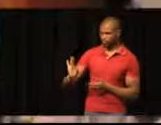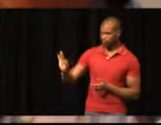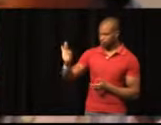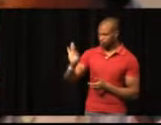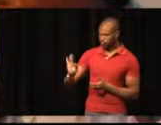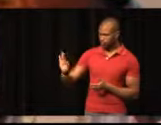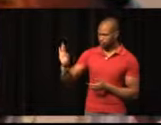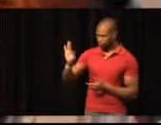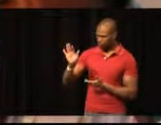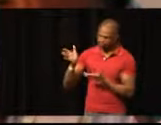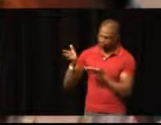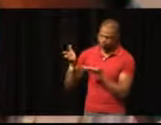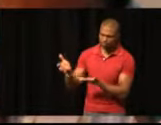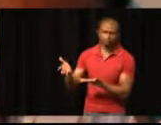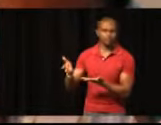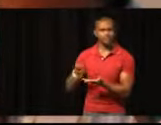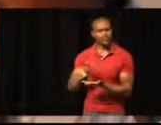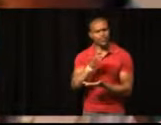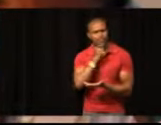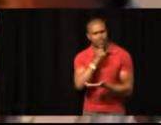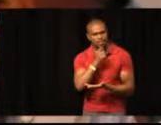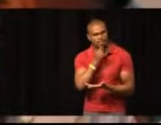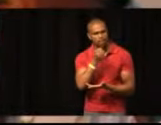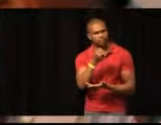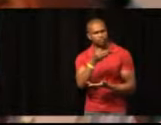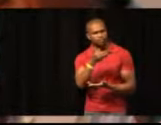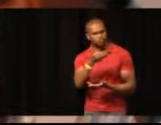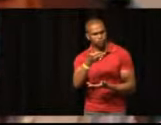universidad todavía pasa